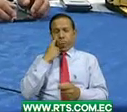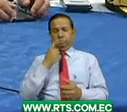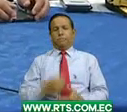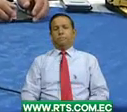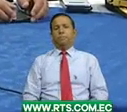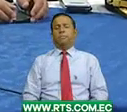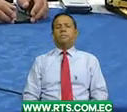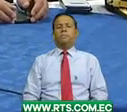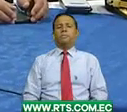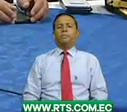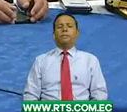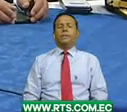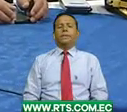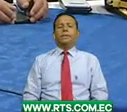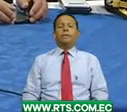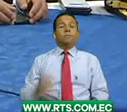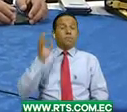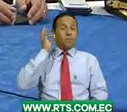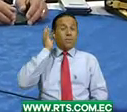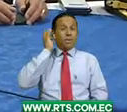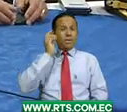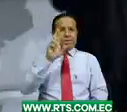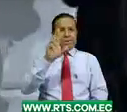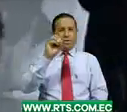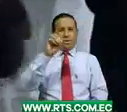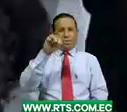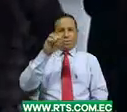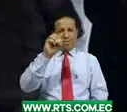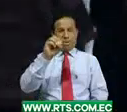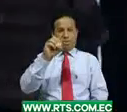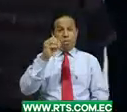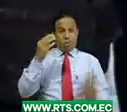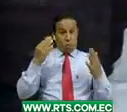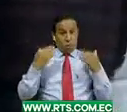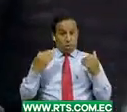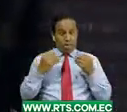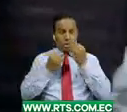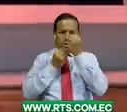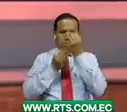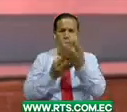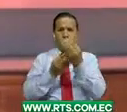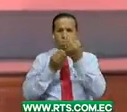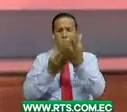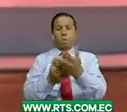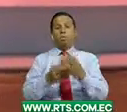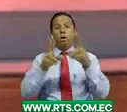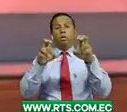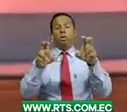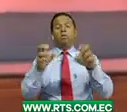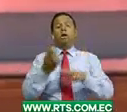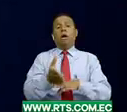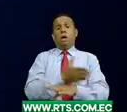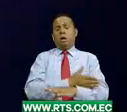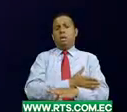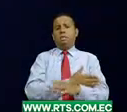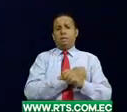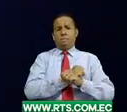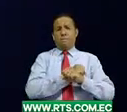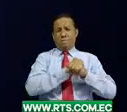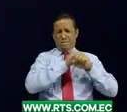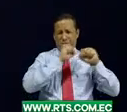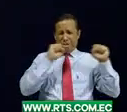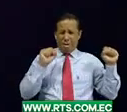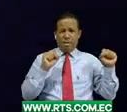Señor comandante general Patricio Carrillo. La ministra de Gobierno cumpliendo agenda en Guayaquil, dando datos respecto al operativo ejecutado durante horas de la